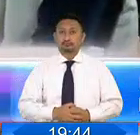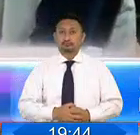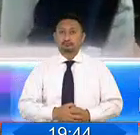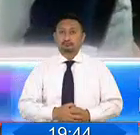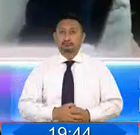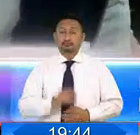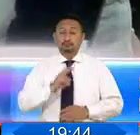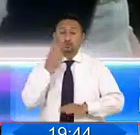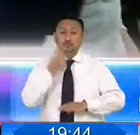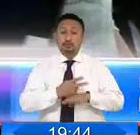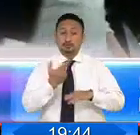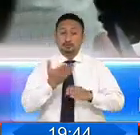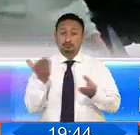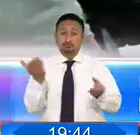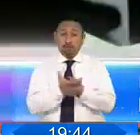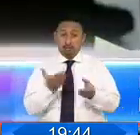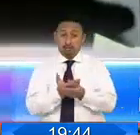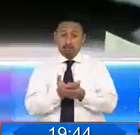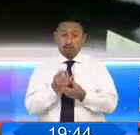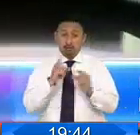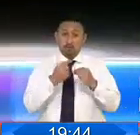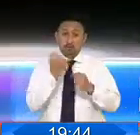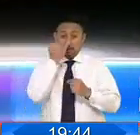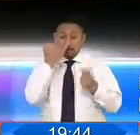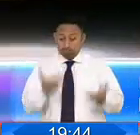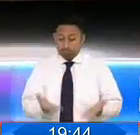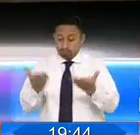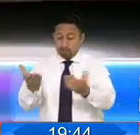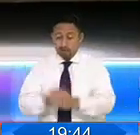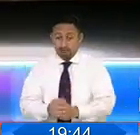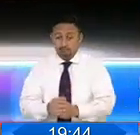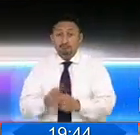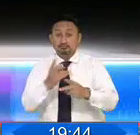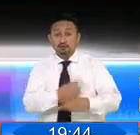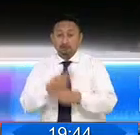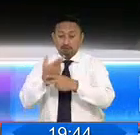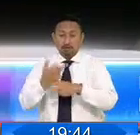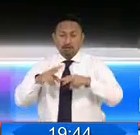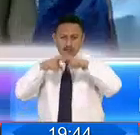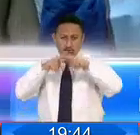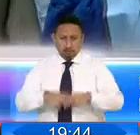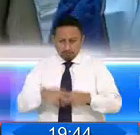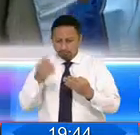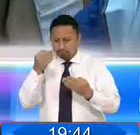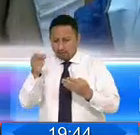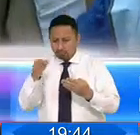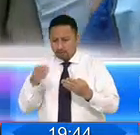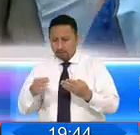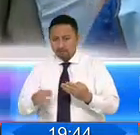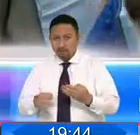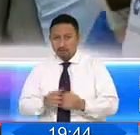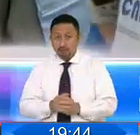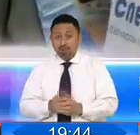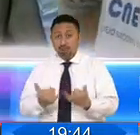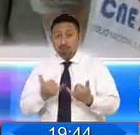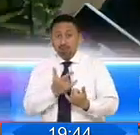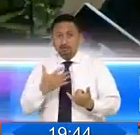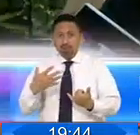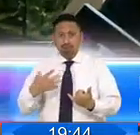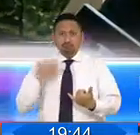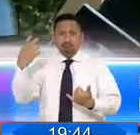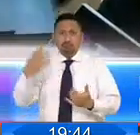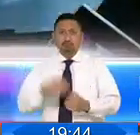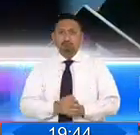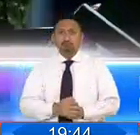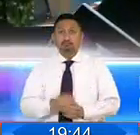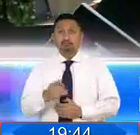Segundo día de la revisión de las actas entregadas por Pachakutik al Consejo Nacional Electoral CNE, que estuvo marcado por reclamos. Les